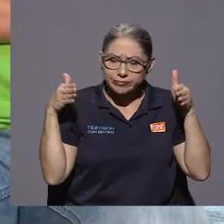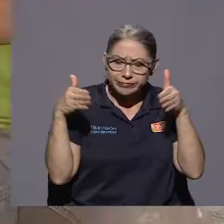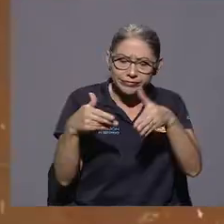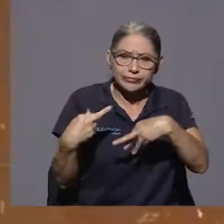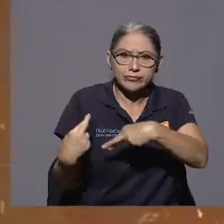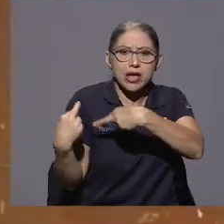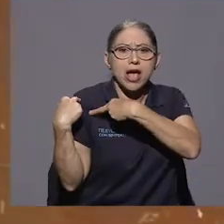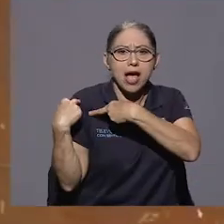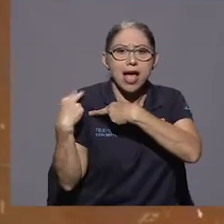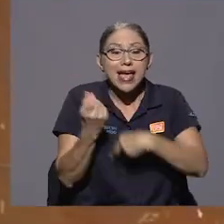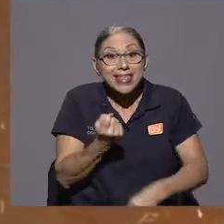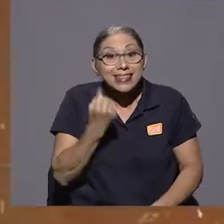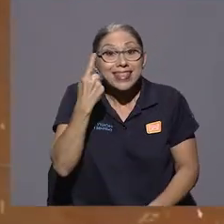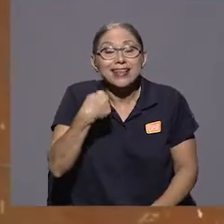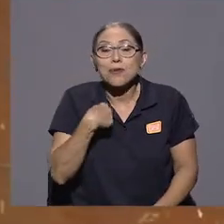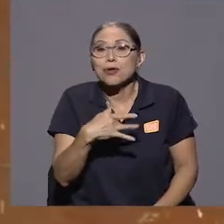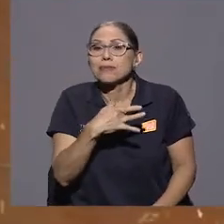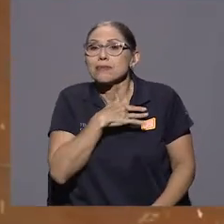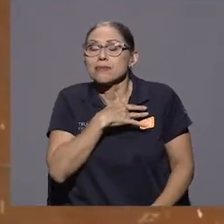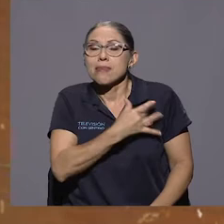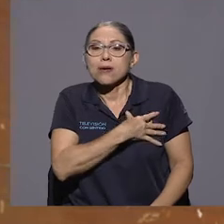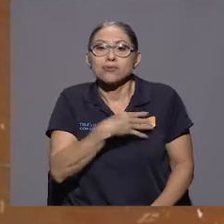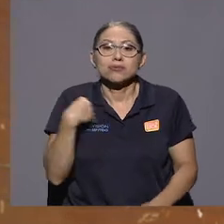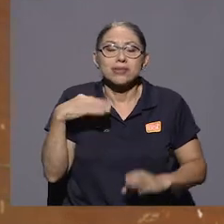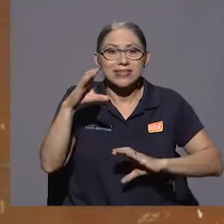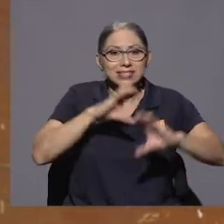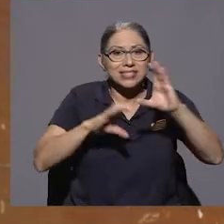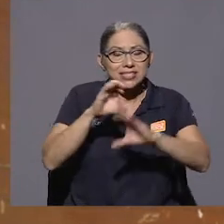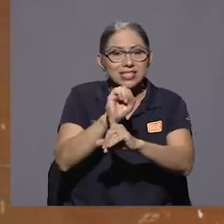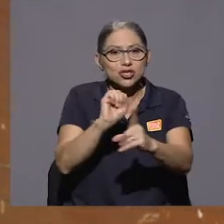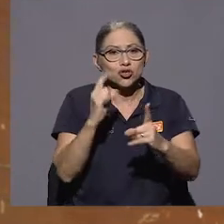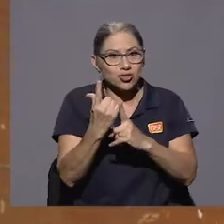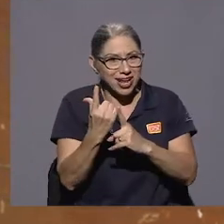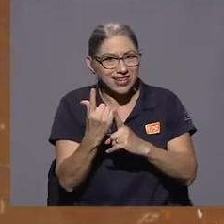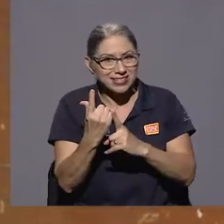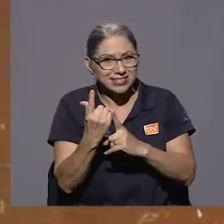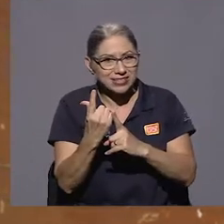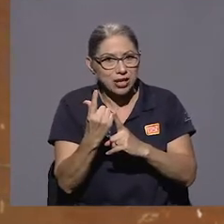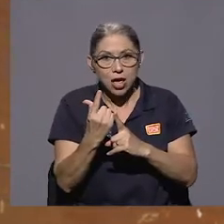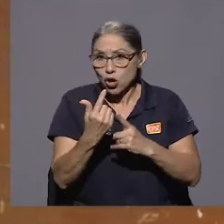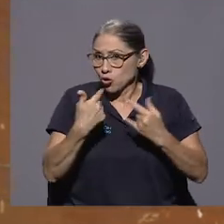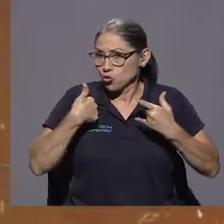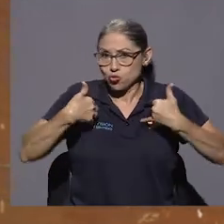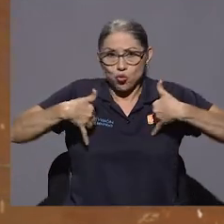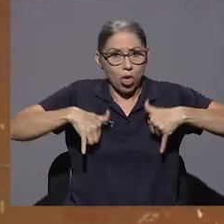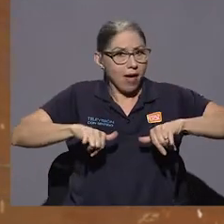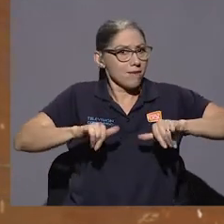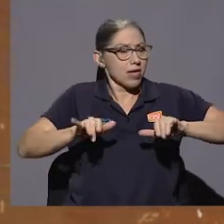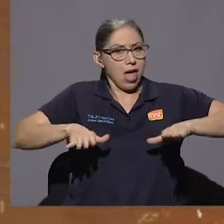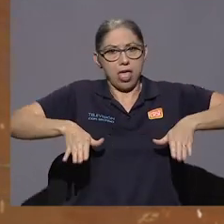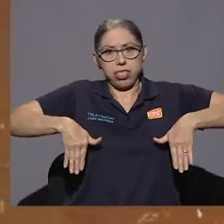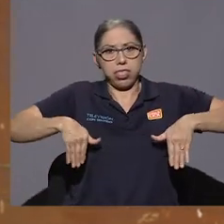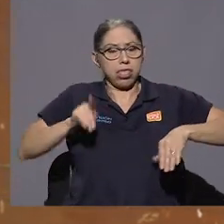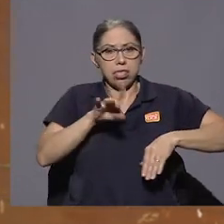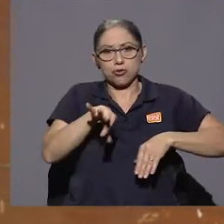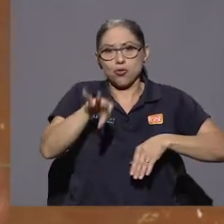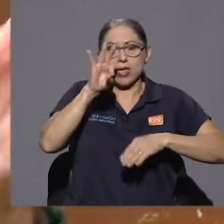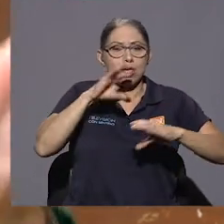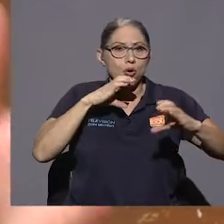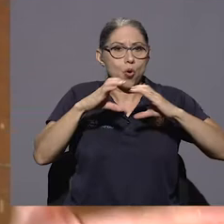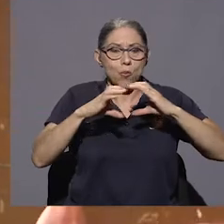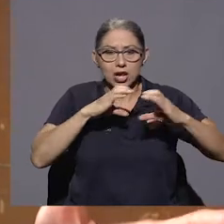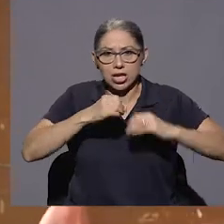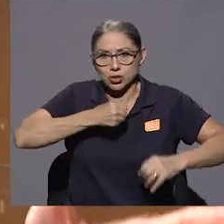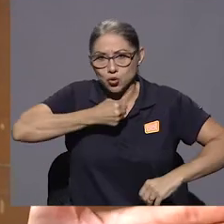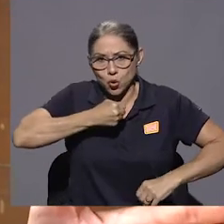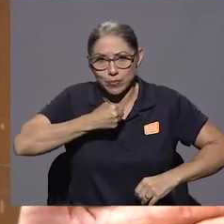responsabilidades, en entender que a mí me gustaban las ciencias sociales sin todavía escoger la comunicación colectiva. Por eso,